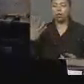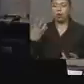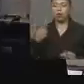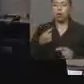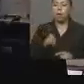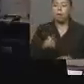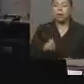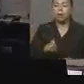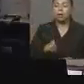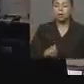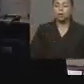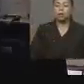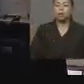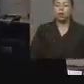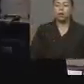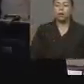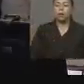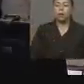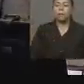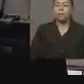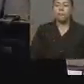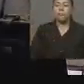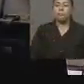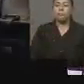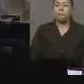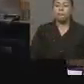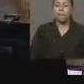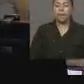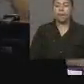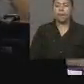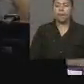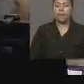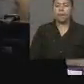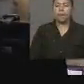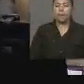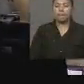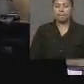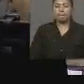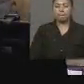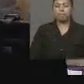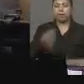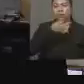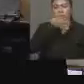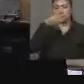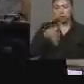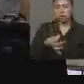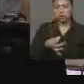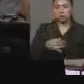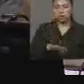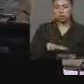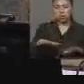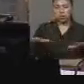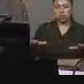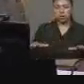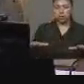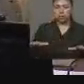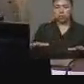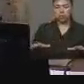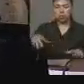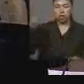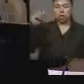educación en Chile. Y claro, se reafirma el itinerario de expansión de la